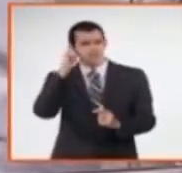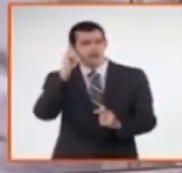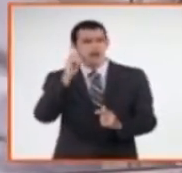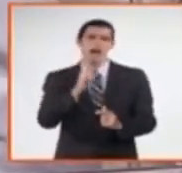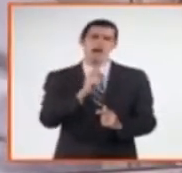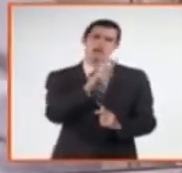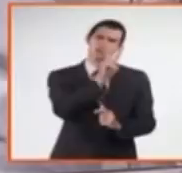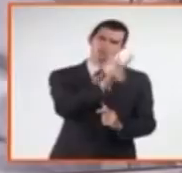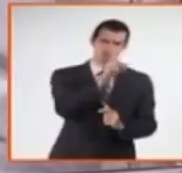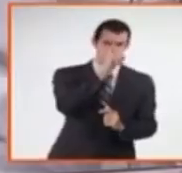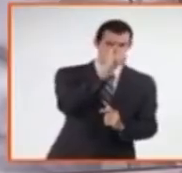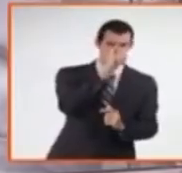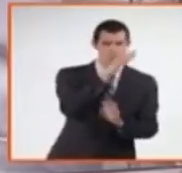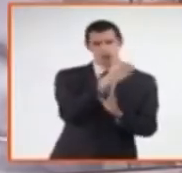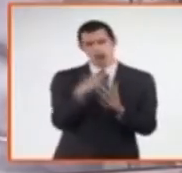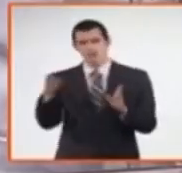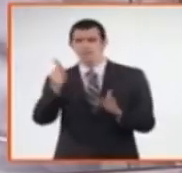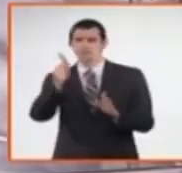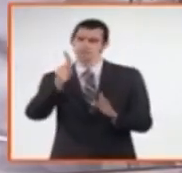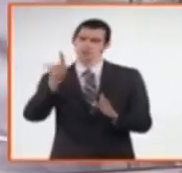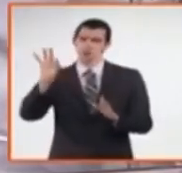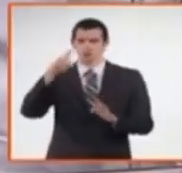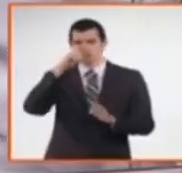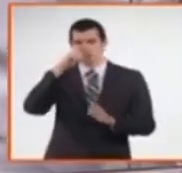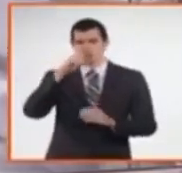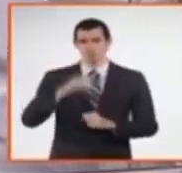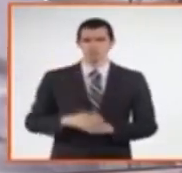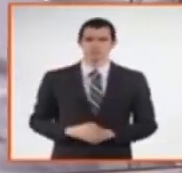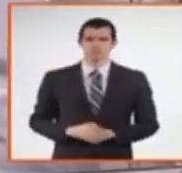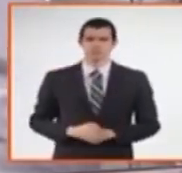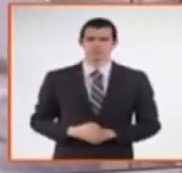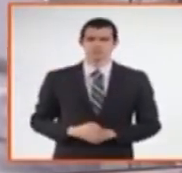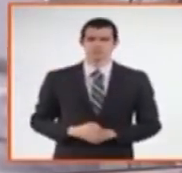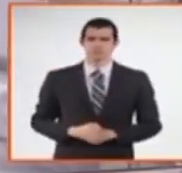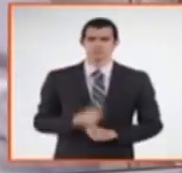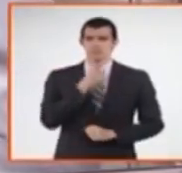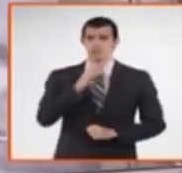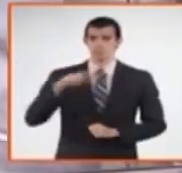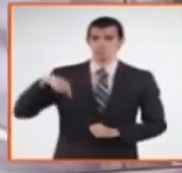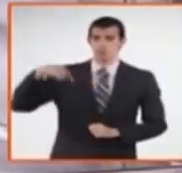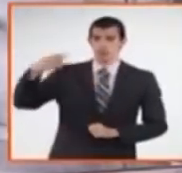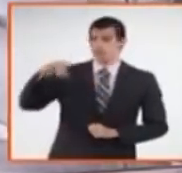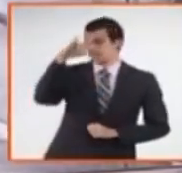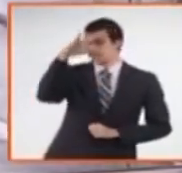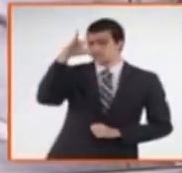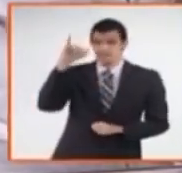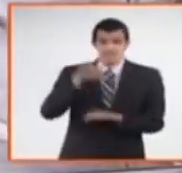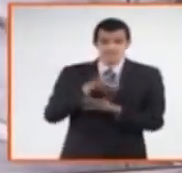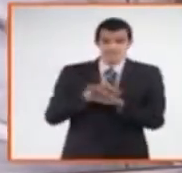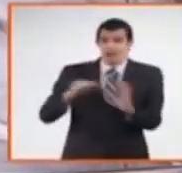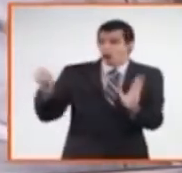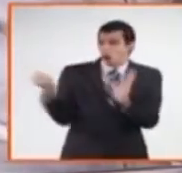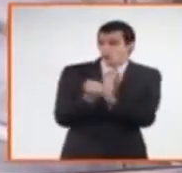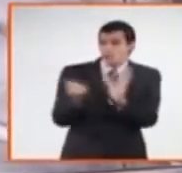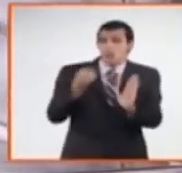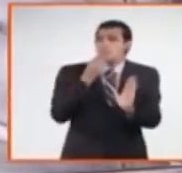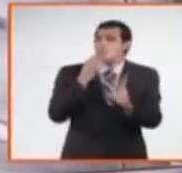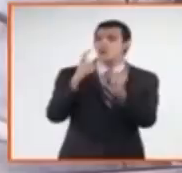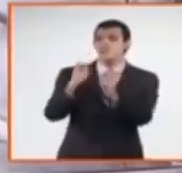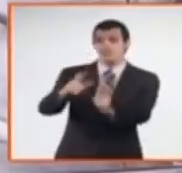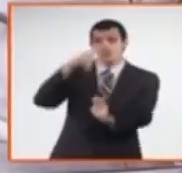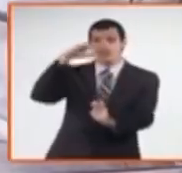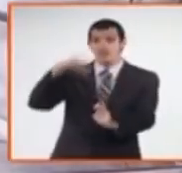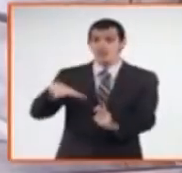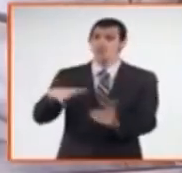bueno eso es una noticia realmente muy buena estamos muy contentos con esta solicitud realmente los resultados lo avalan